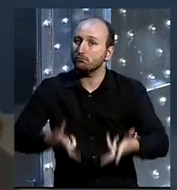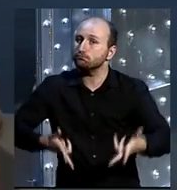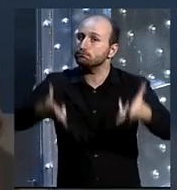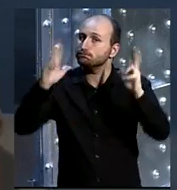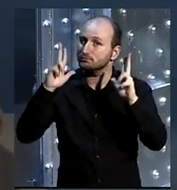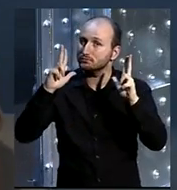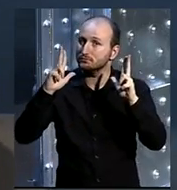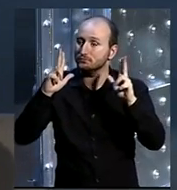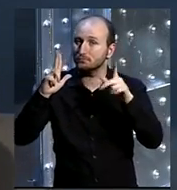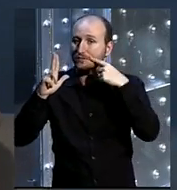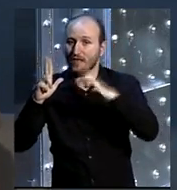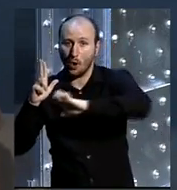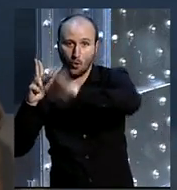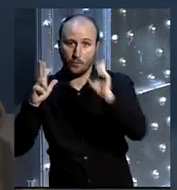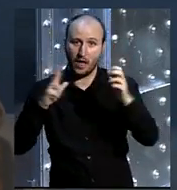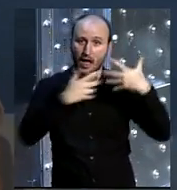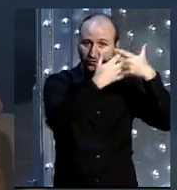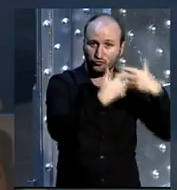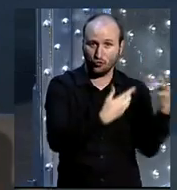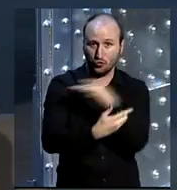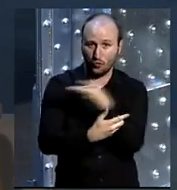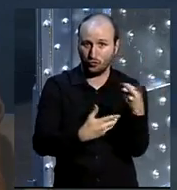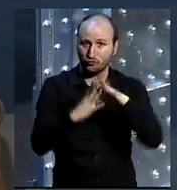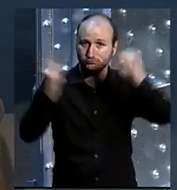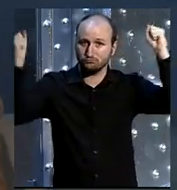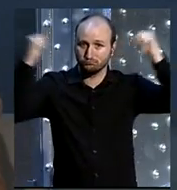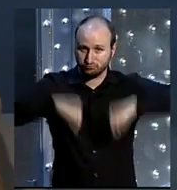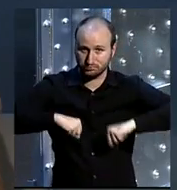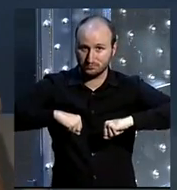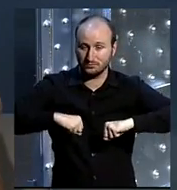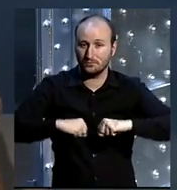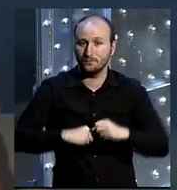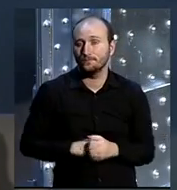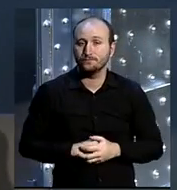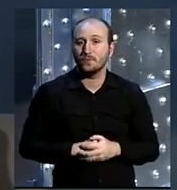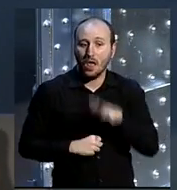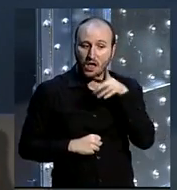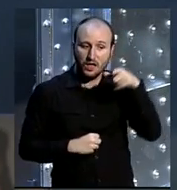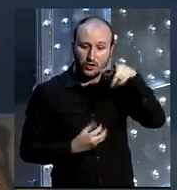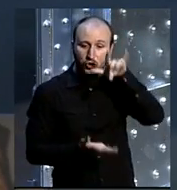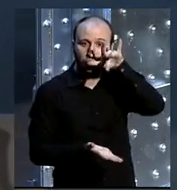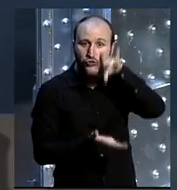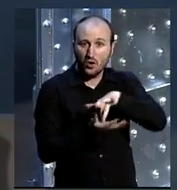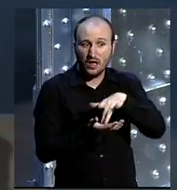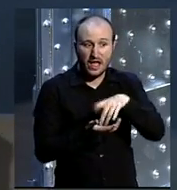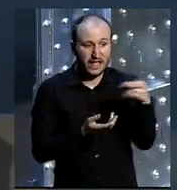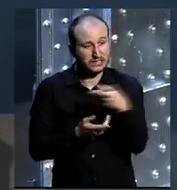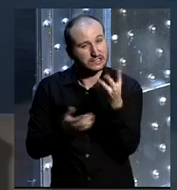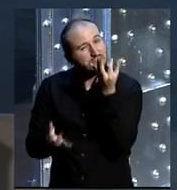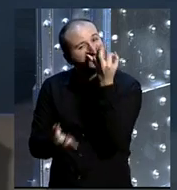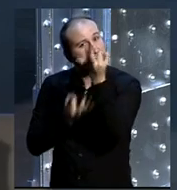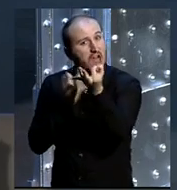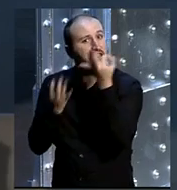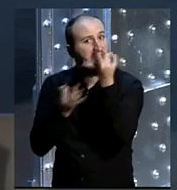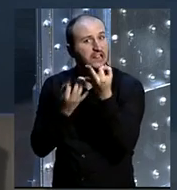entre Europa y Estados Unidos, la relación transatlántica de libre comercio, donde estos aspectos tienen